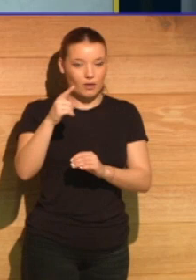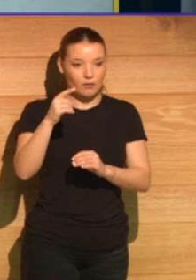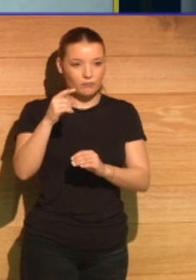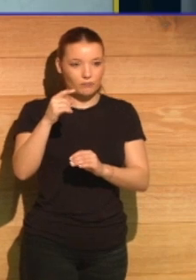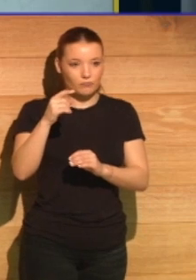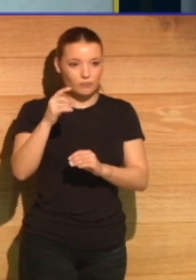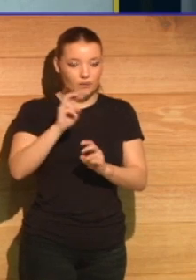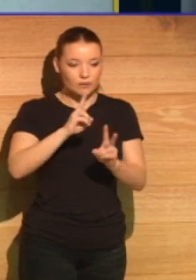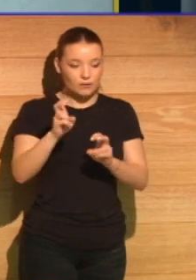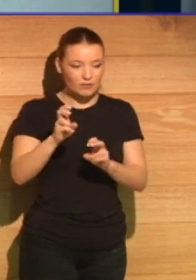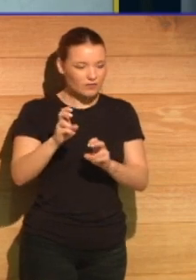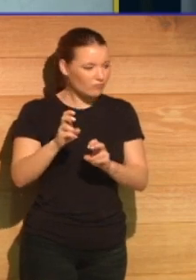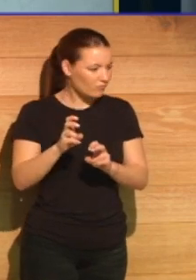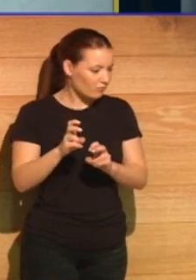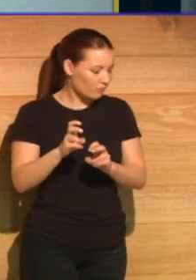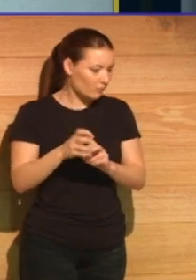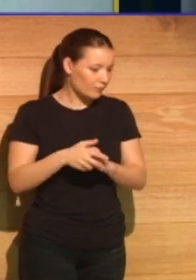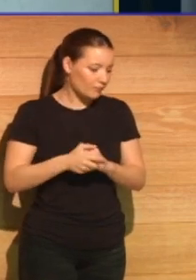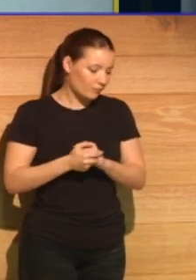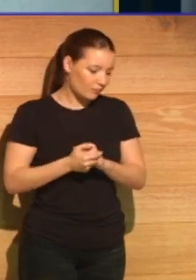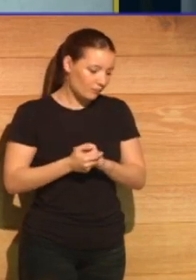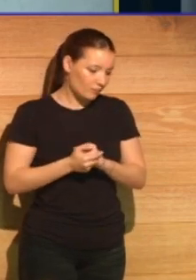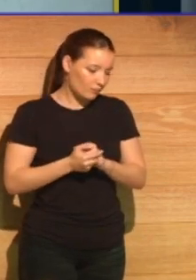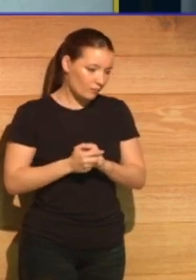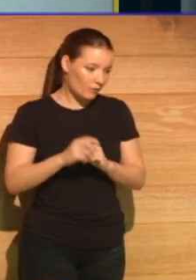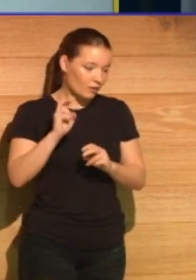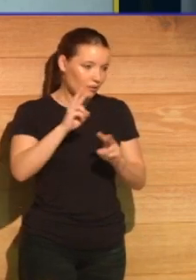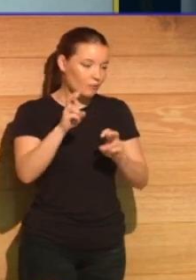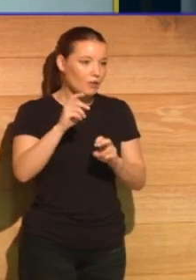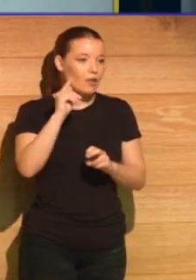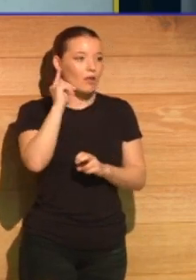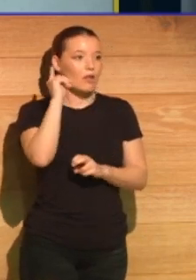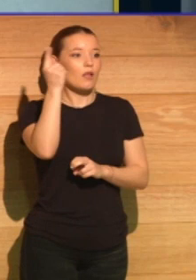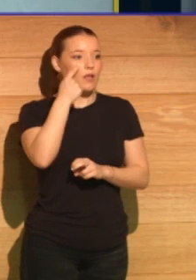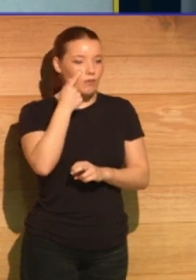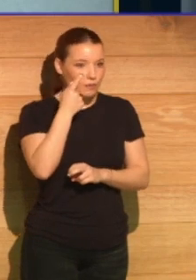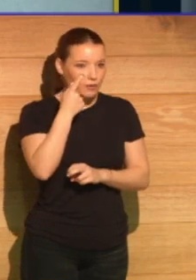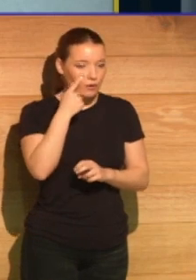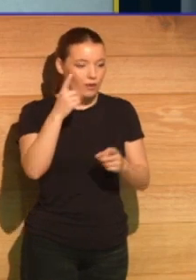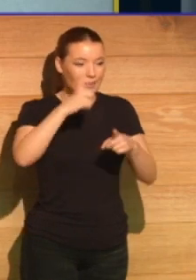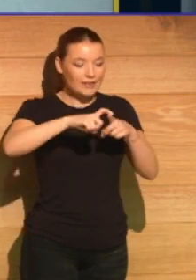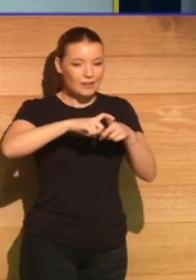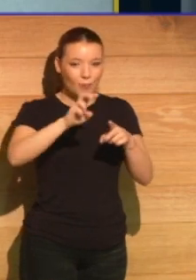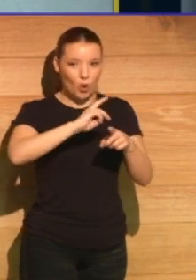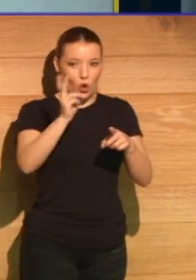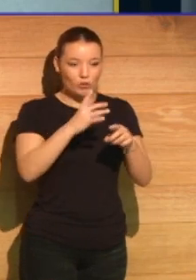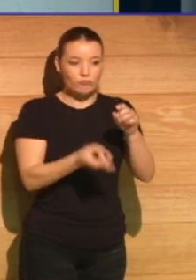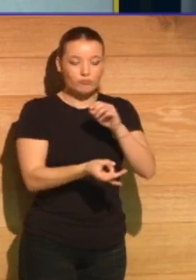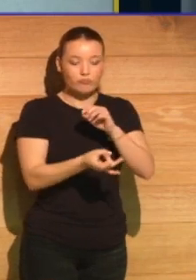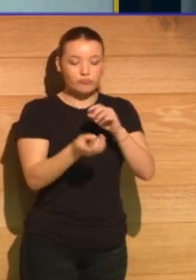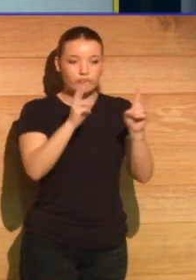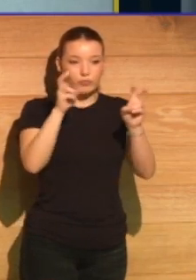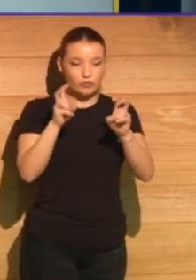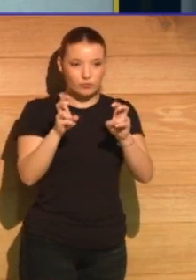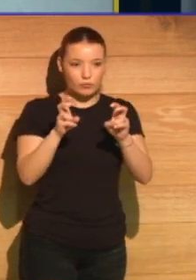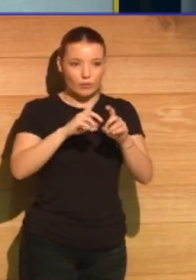interacción luz-materia. Hizo un descubrimiento sobre un nuevo tipo de láseres que realmente tuvo